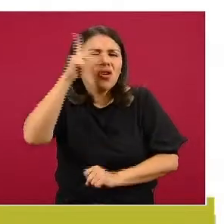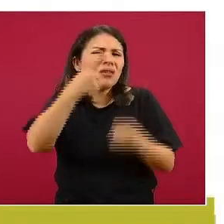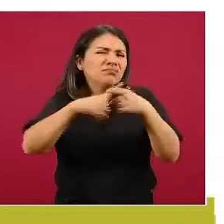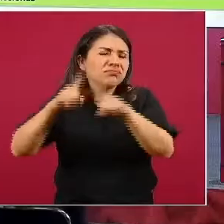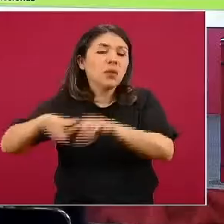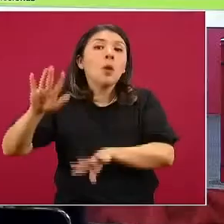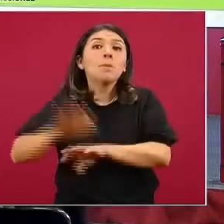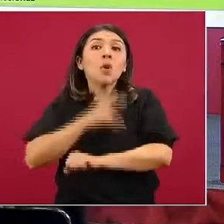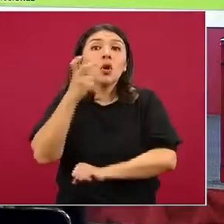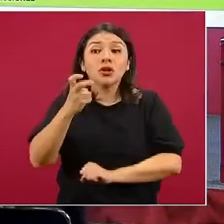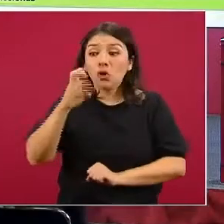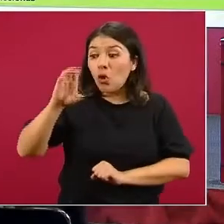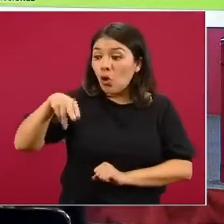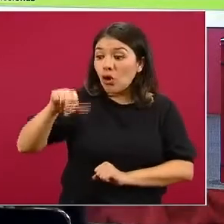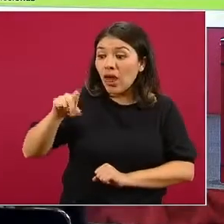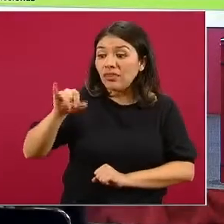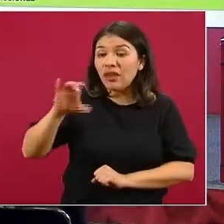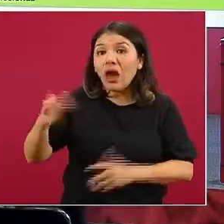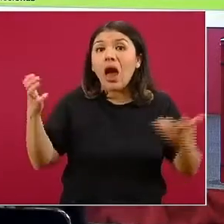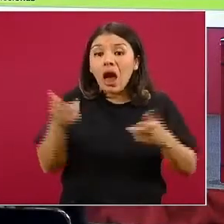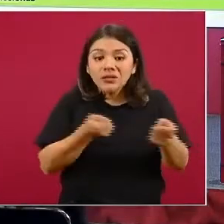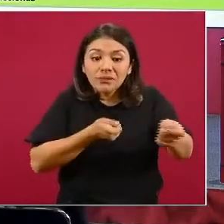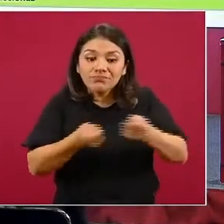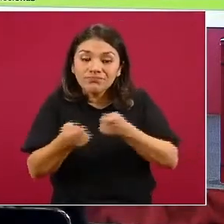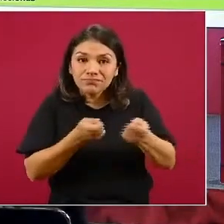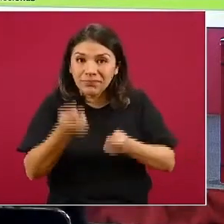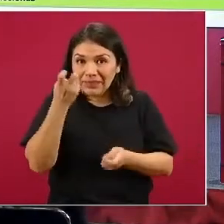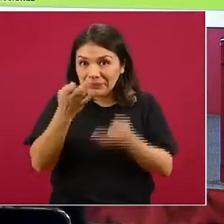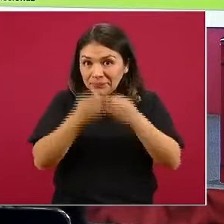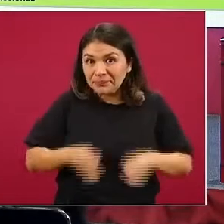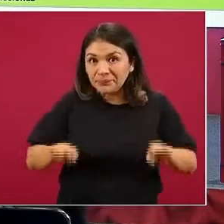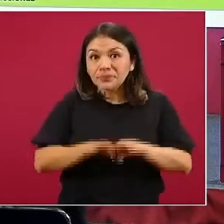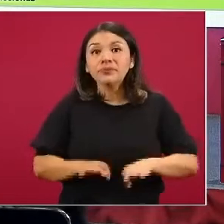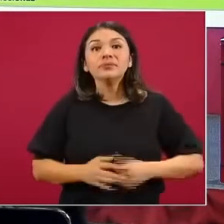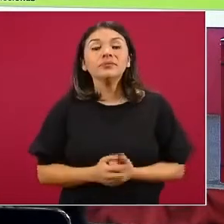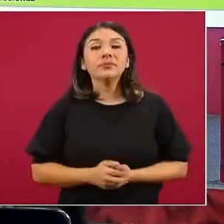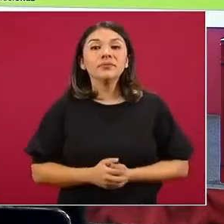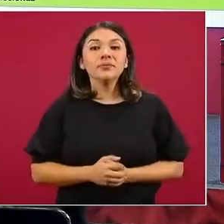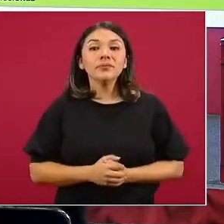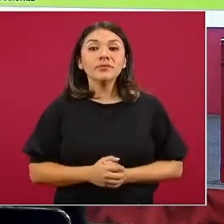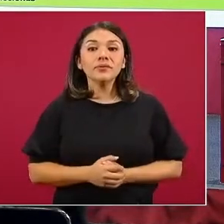de la Estrategia Nacional para la Prevención de Adicciones. ¿La que sigue?